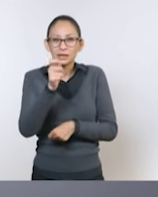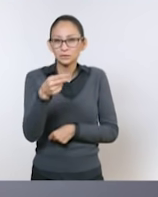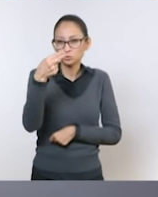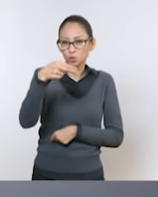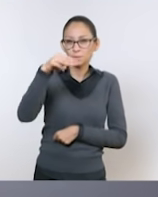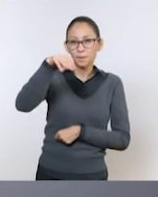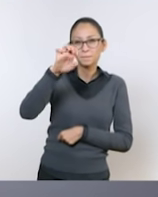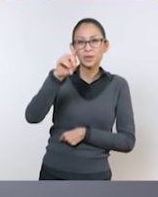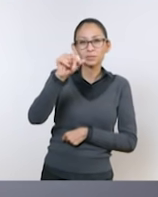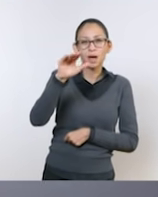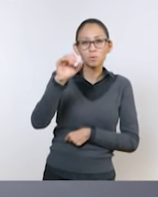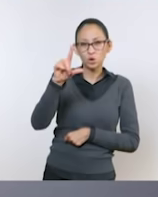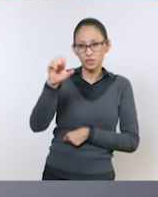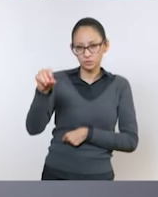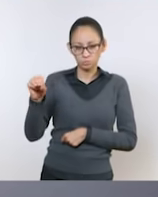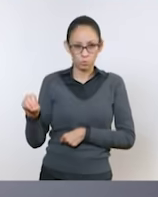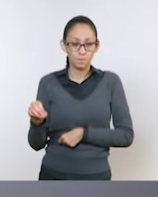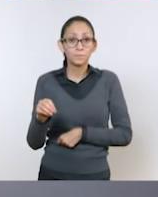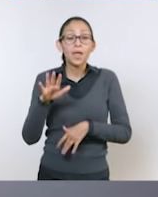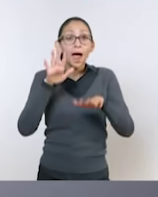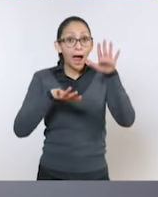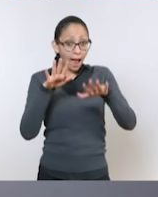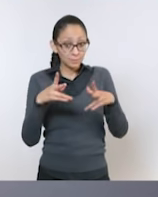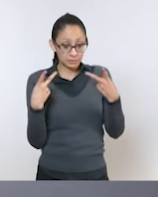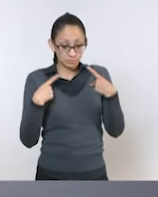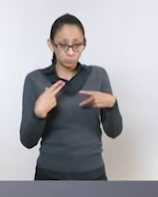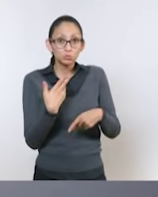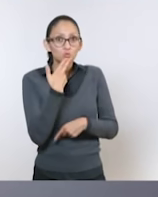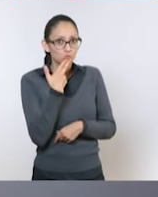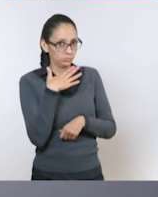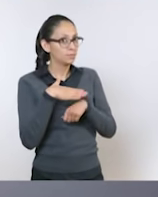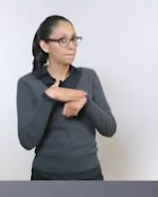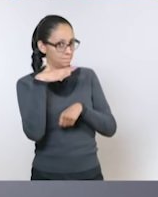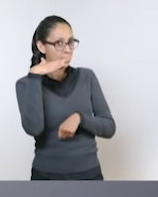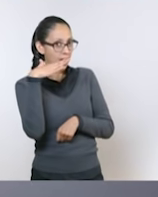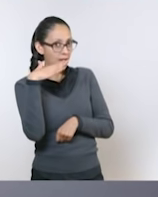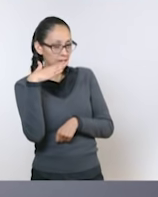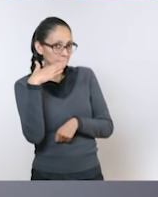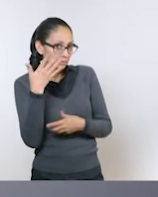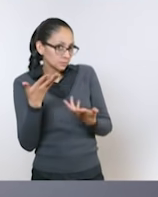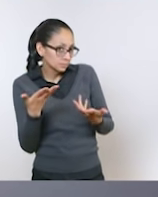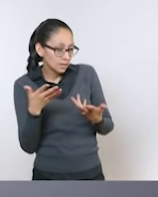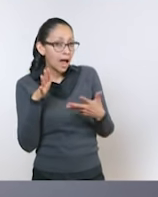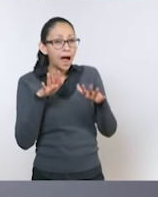esto le llamamos metabolismo. Hay gente que gasta más,